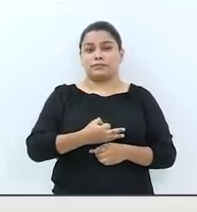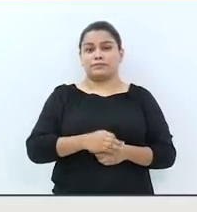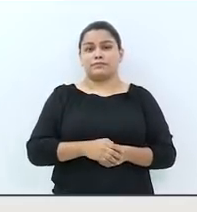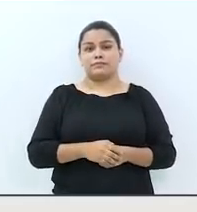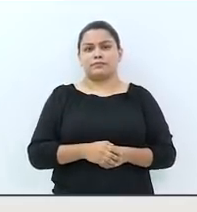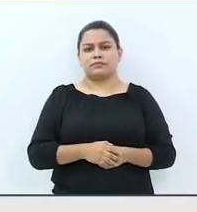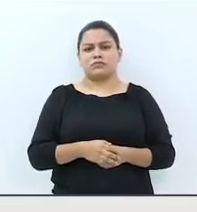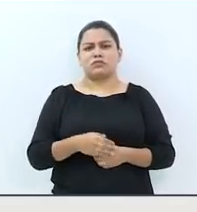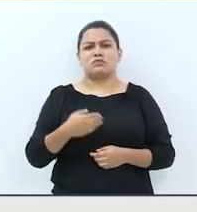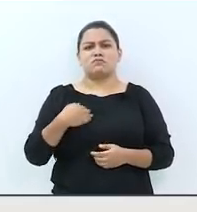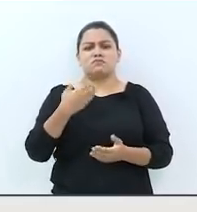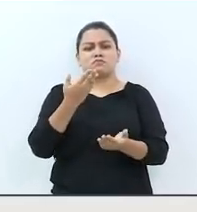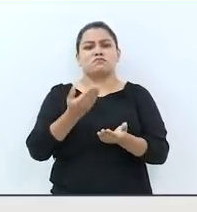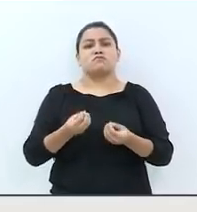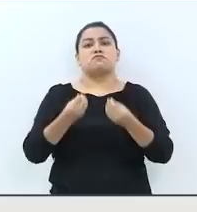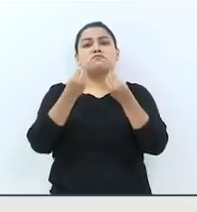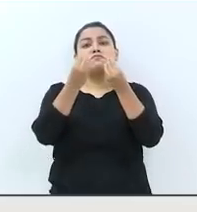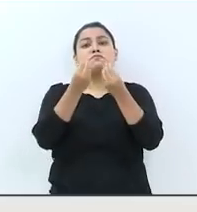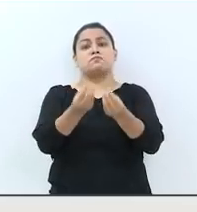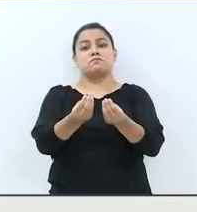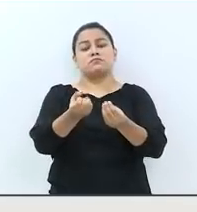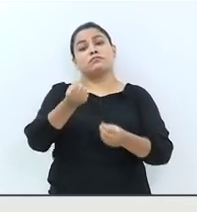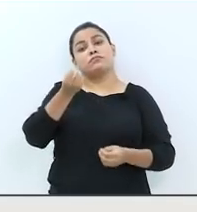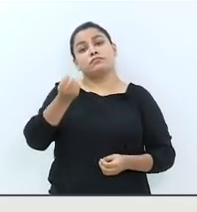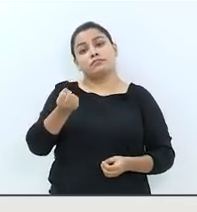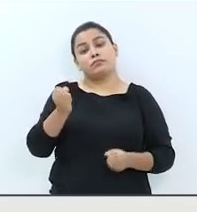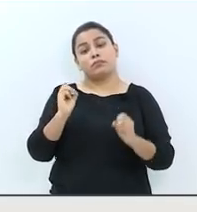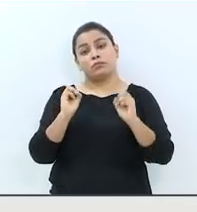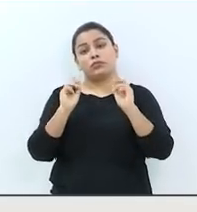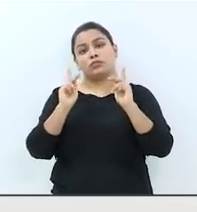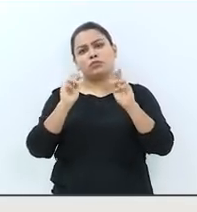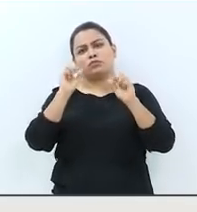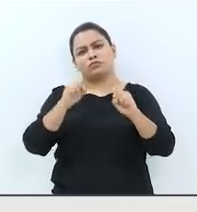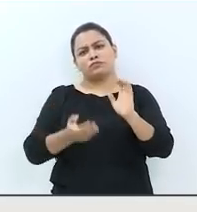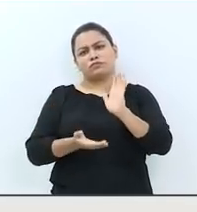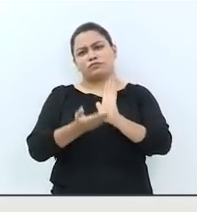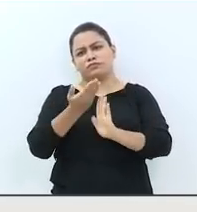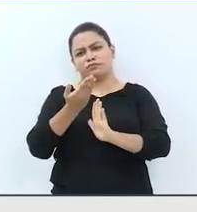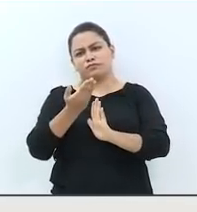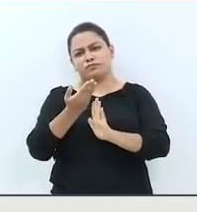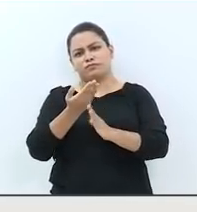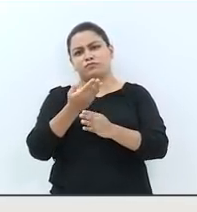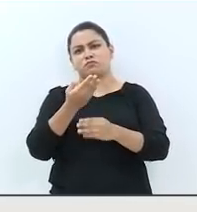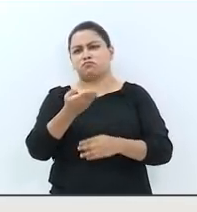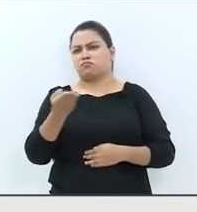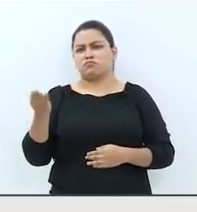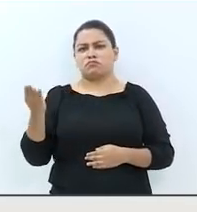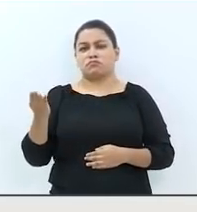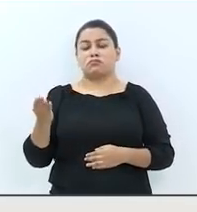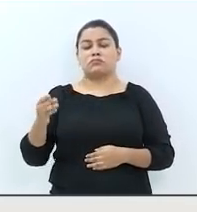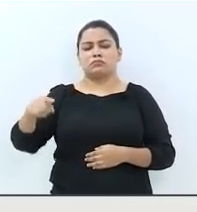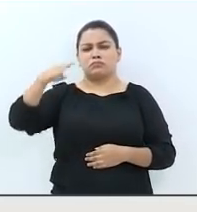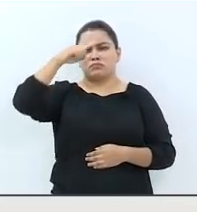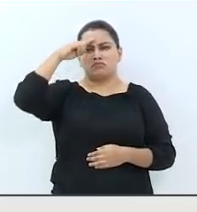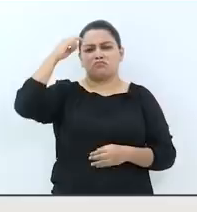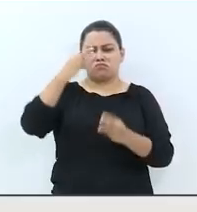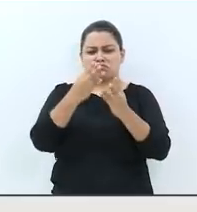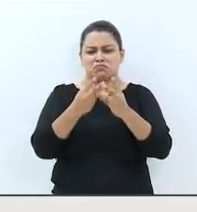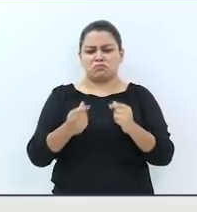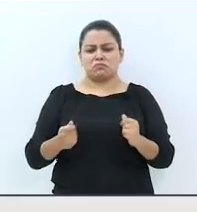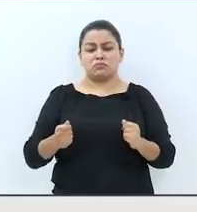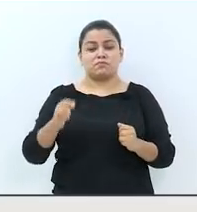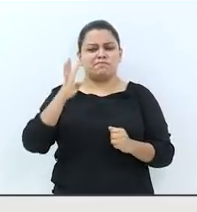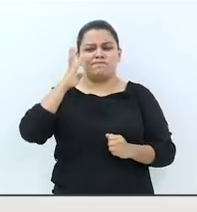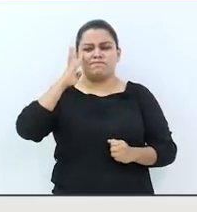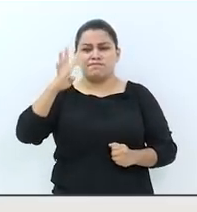ofrezcan a nuestras alumnas y a nuestros alumnos la oportunidad de desarrollar herramientas y trabajar en soluciones creativas e innovadoras